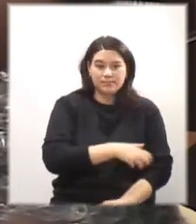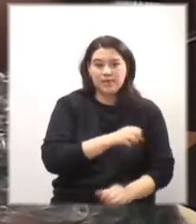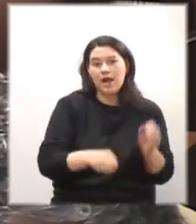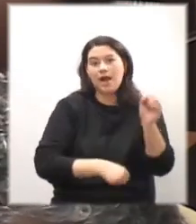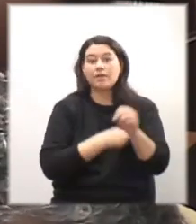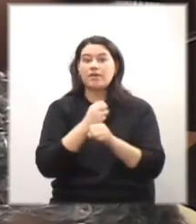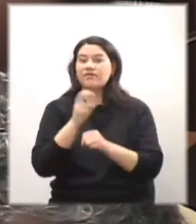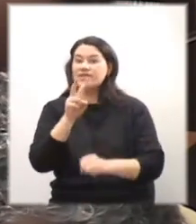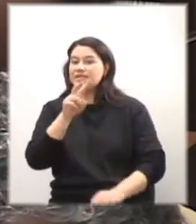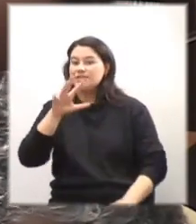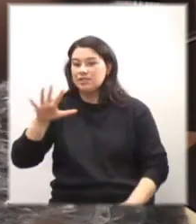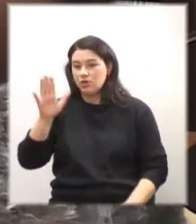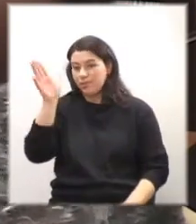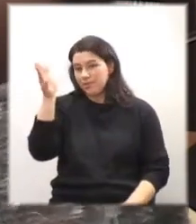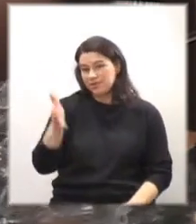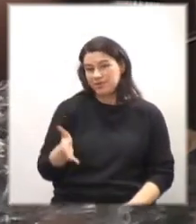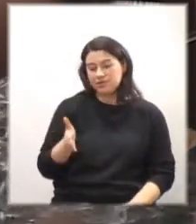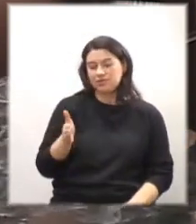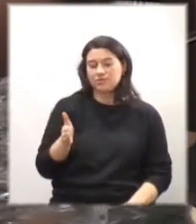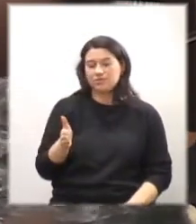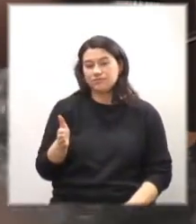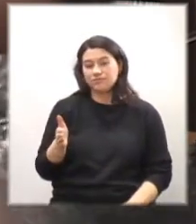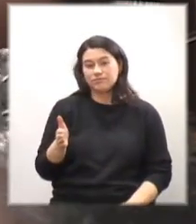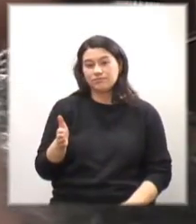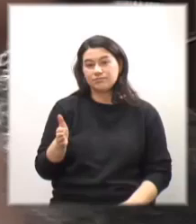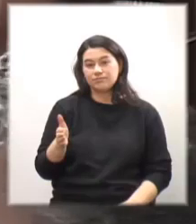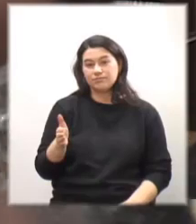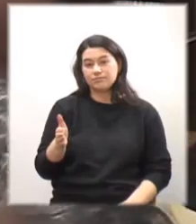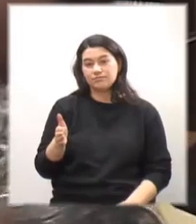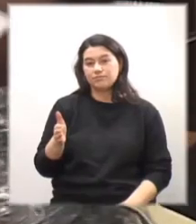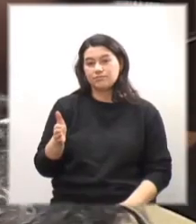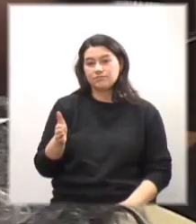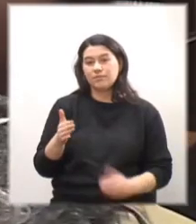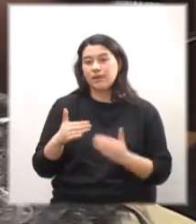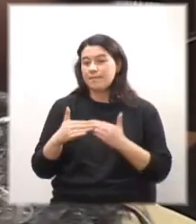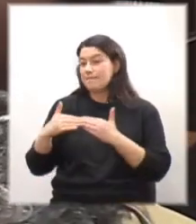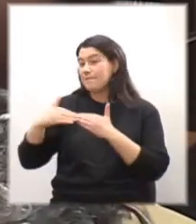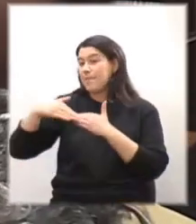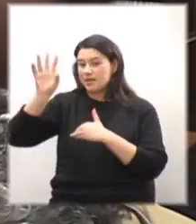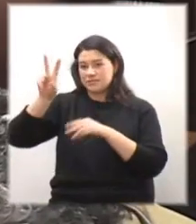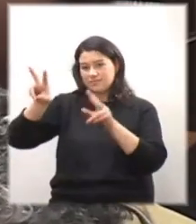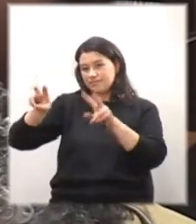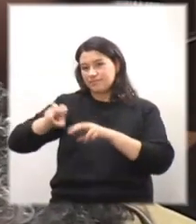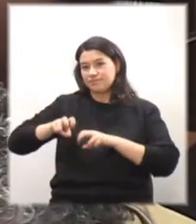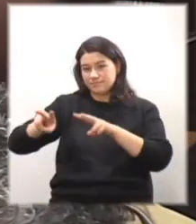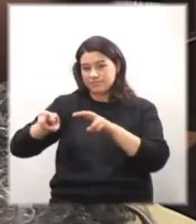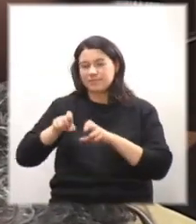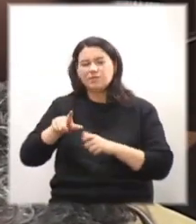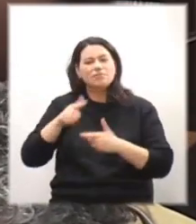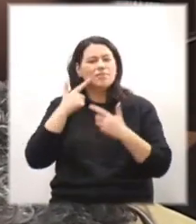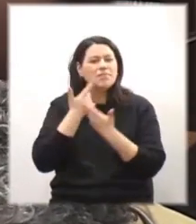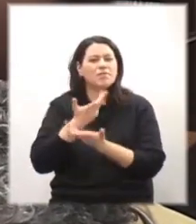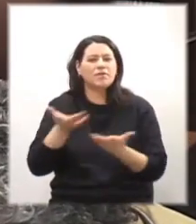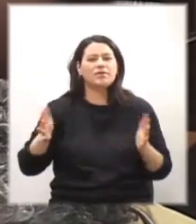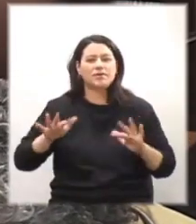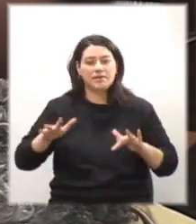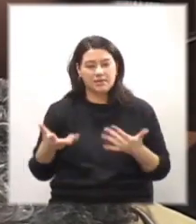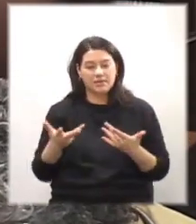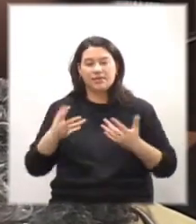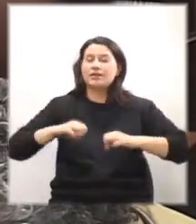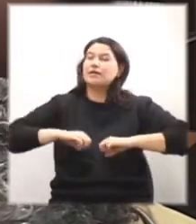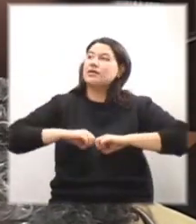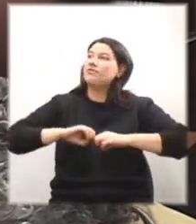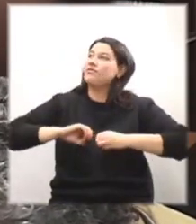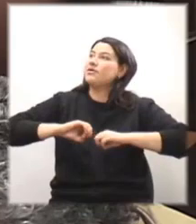hacia el 25% de la de mayores ingresos. Esto muestra a las